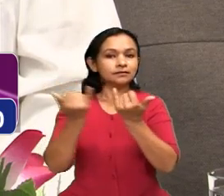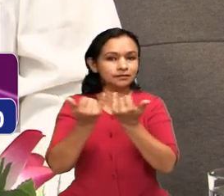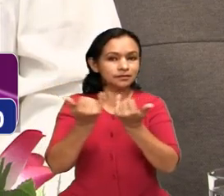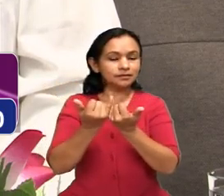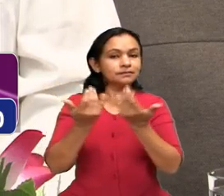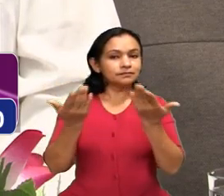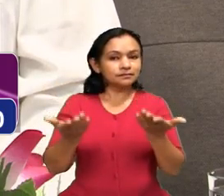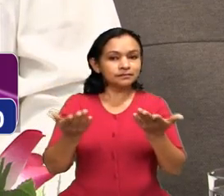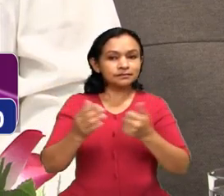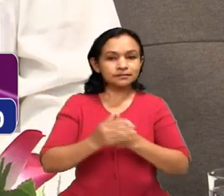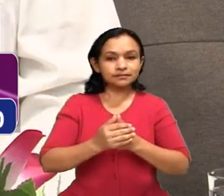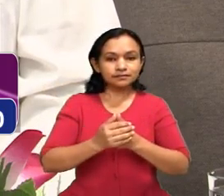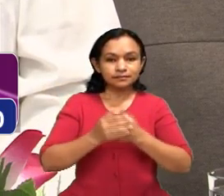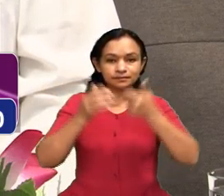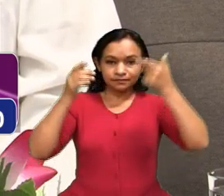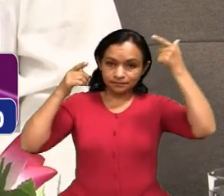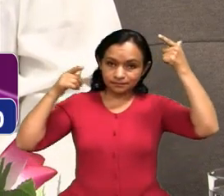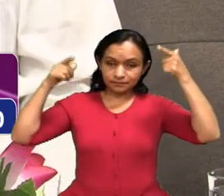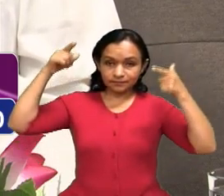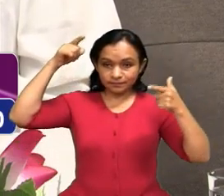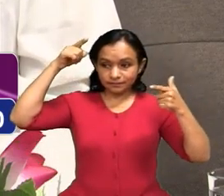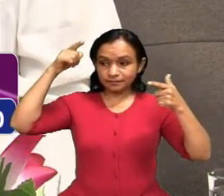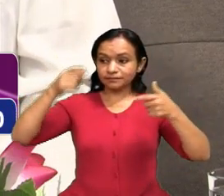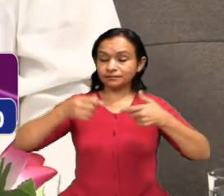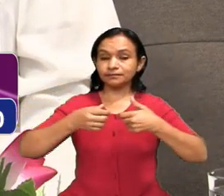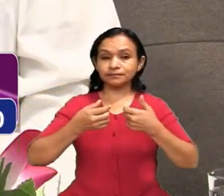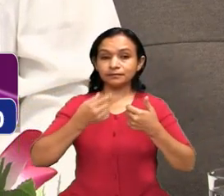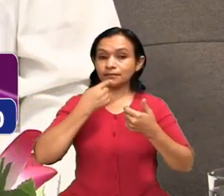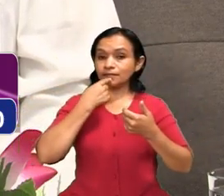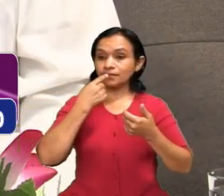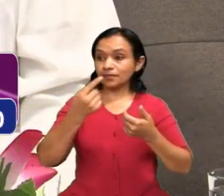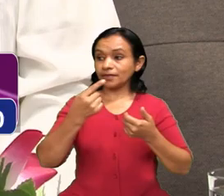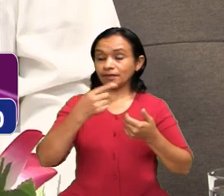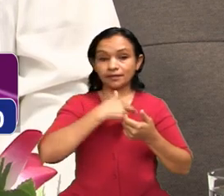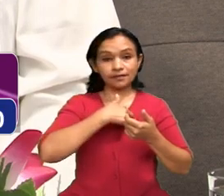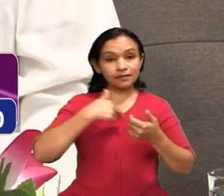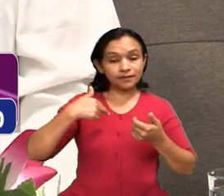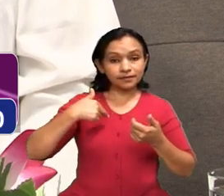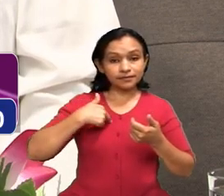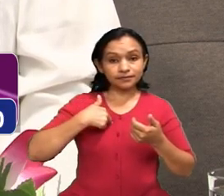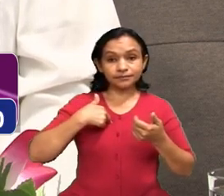1933. Y el general Sandino, que venía de la guerra